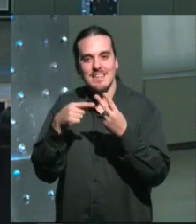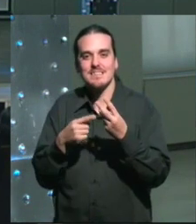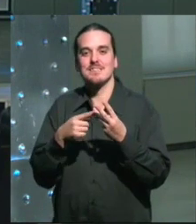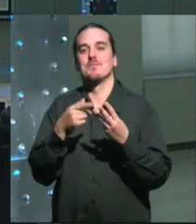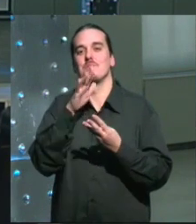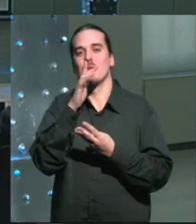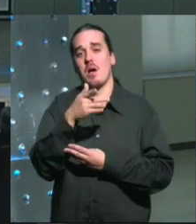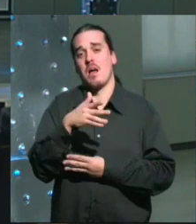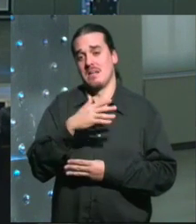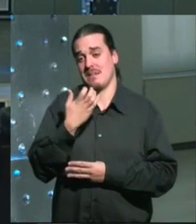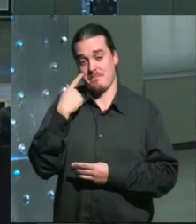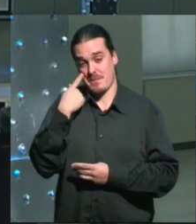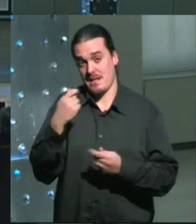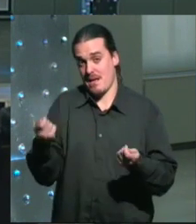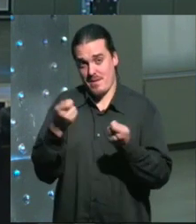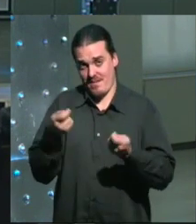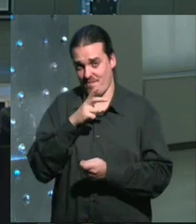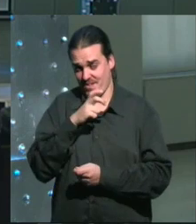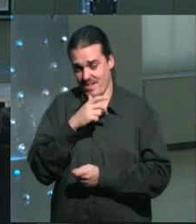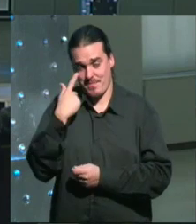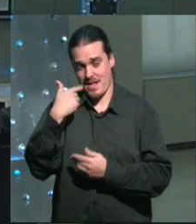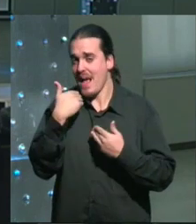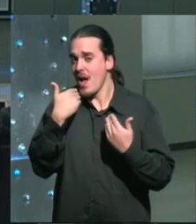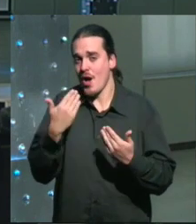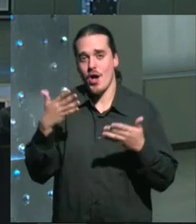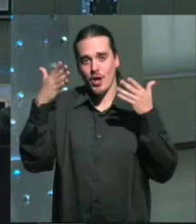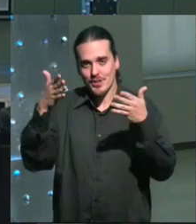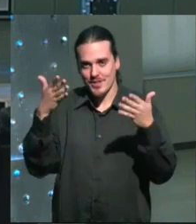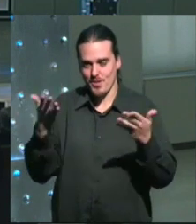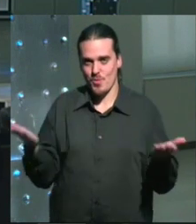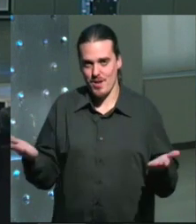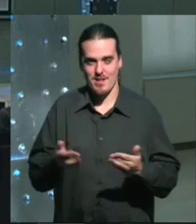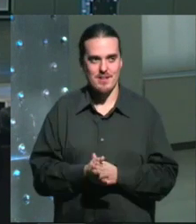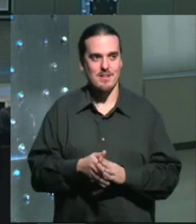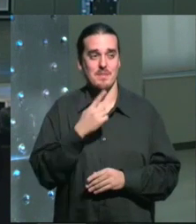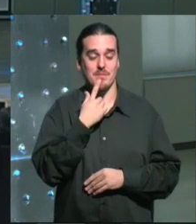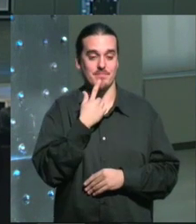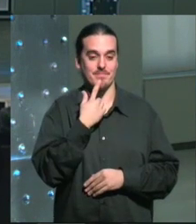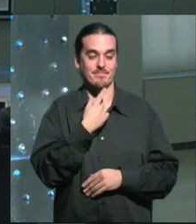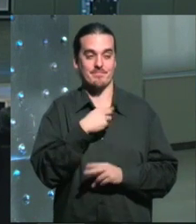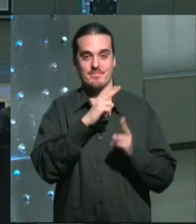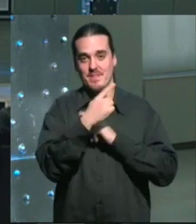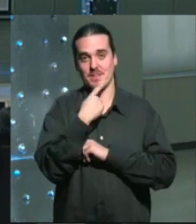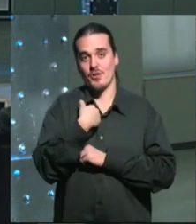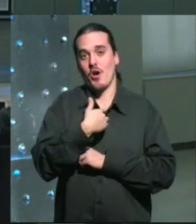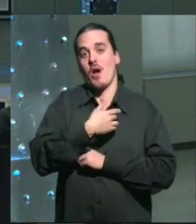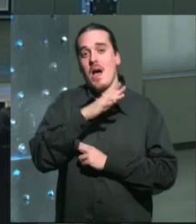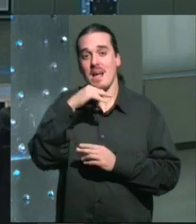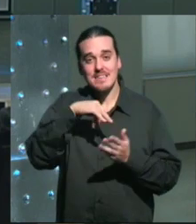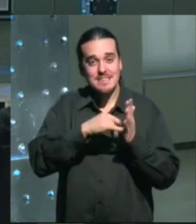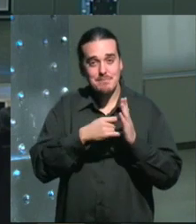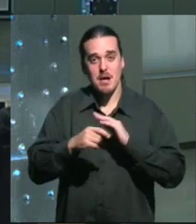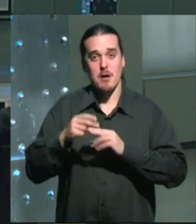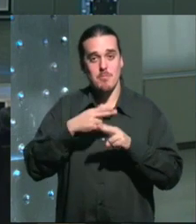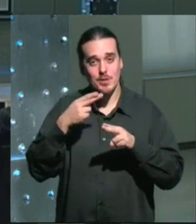van? Bueno, en primer lugar, yo no pienso emitir opinión ninguna sobre el sistema político español y mucho menos sobre los candidatos o los partidos,